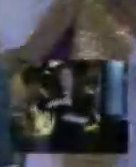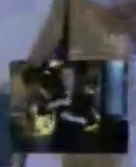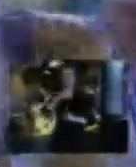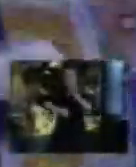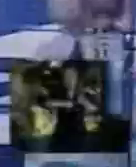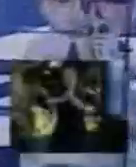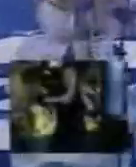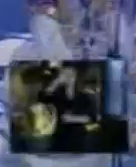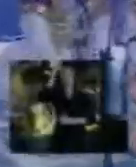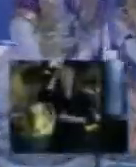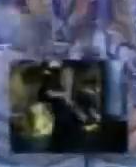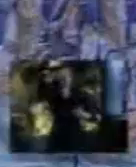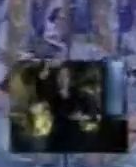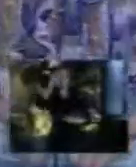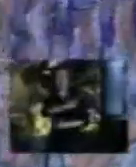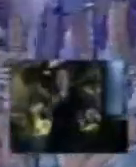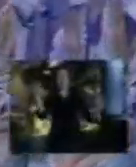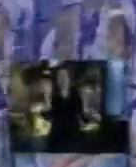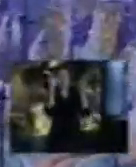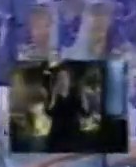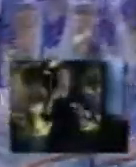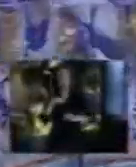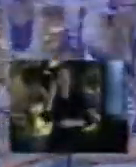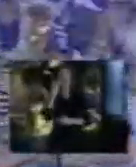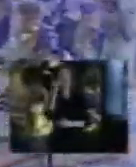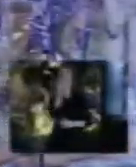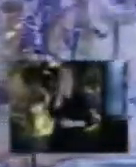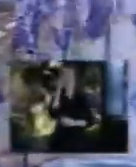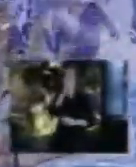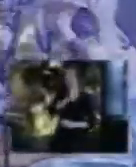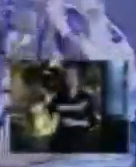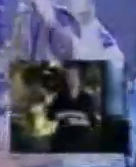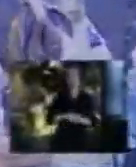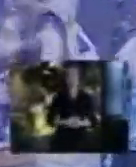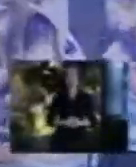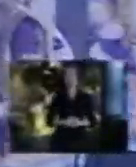al cielo de vuelta, quiero ver tus carnavales.